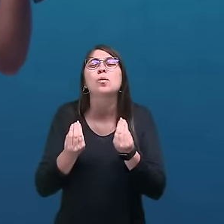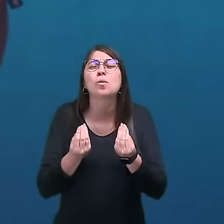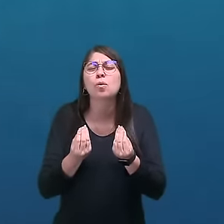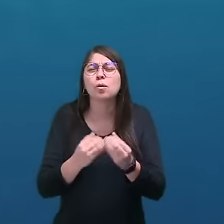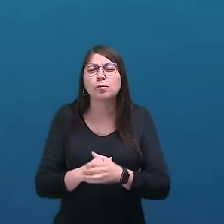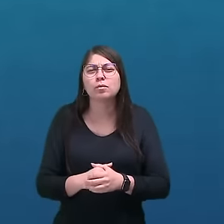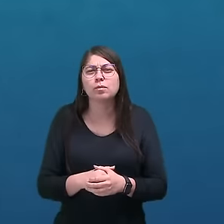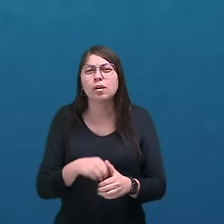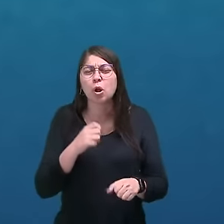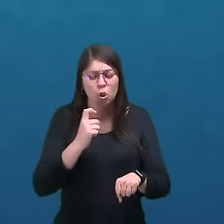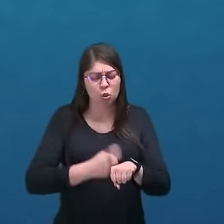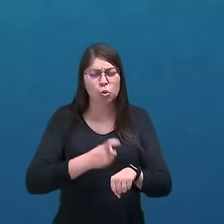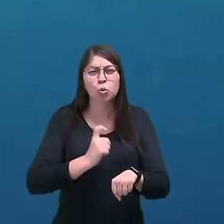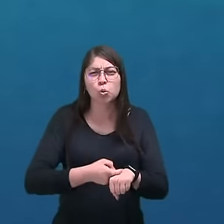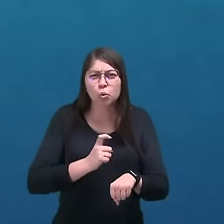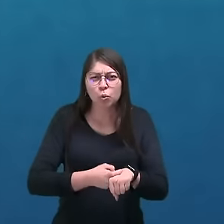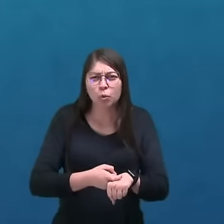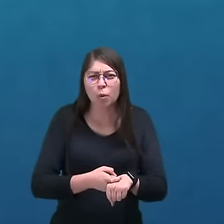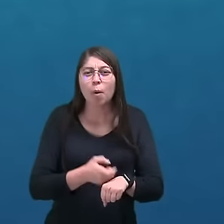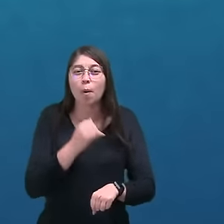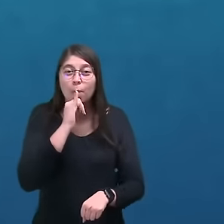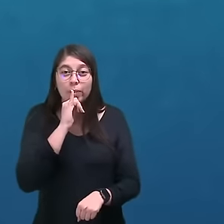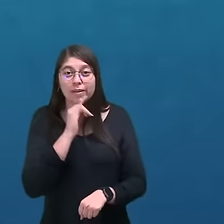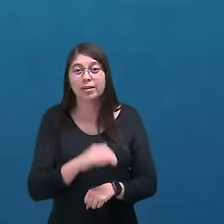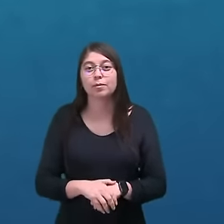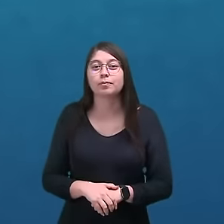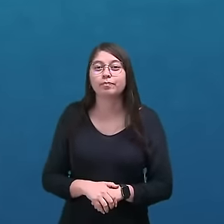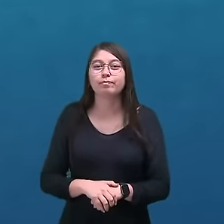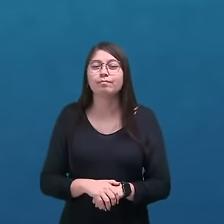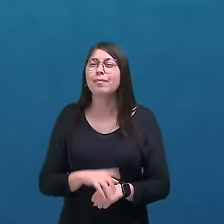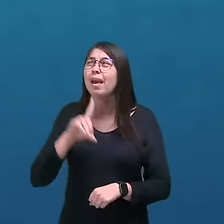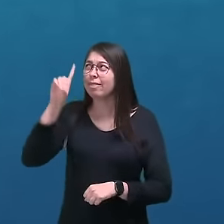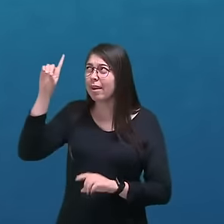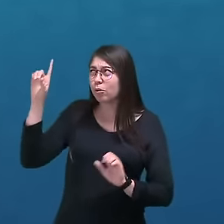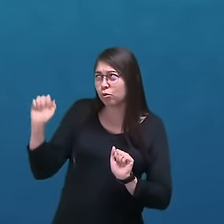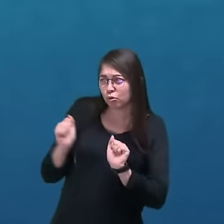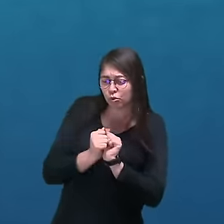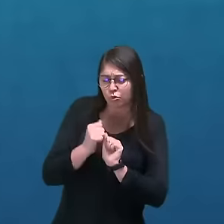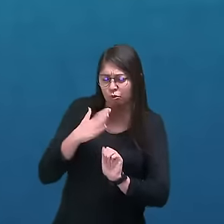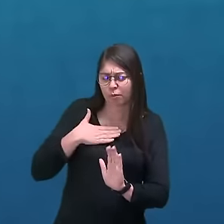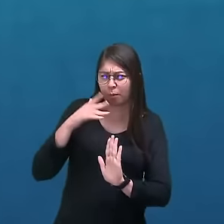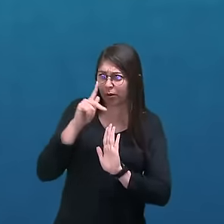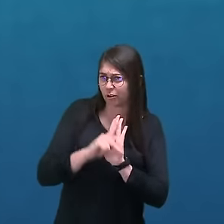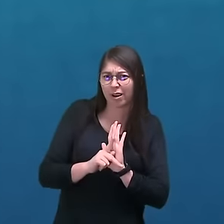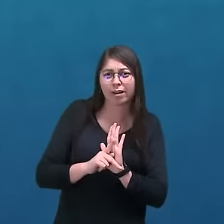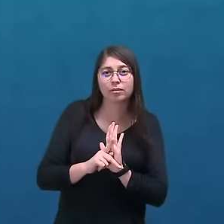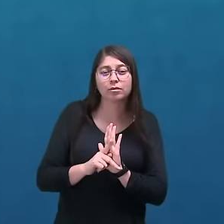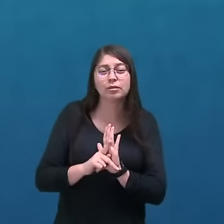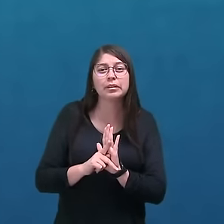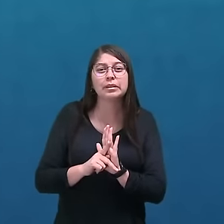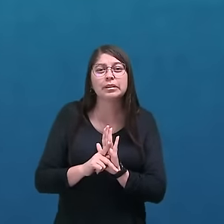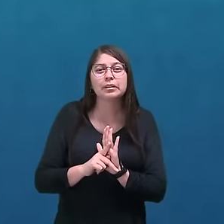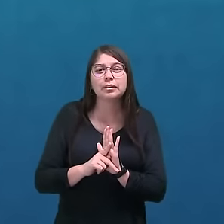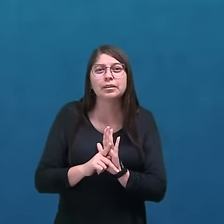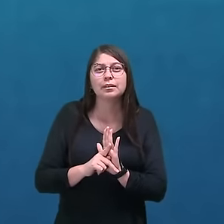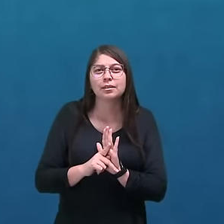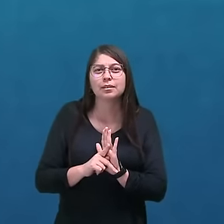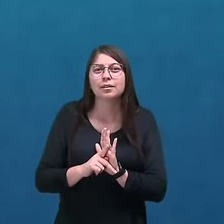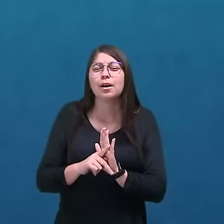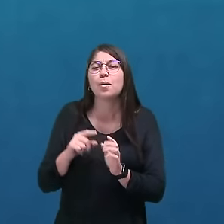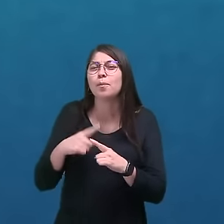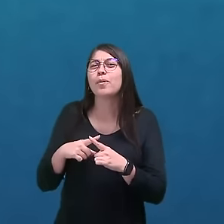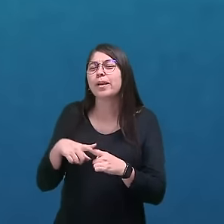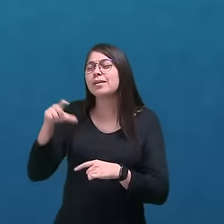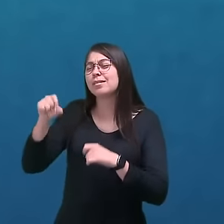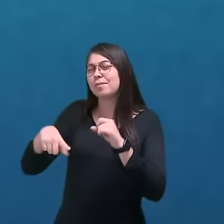Pastor, como yo sé que Dios está en mi proyecto, va a gerar simiente. Ay, yo estoy sintiendo presencia de Dios. Aleluya,